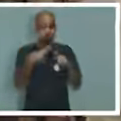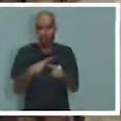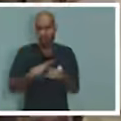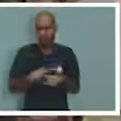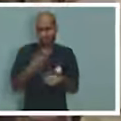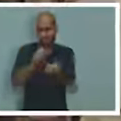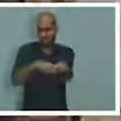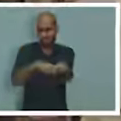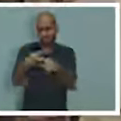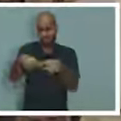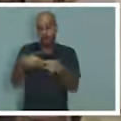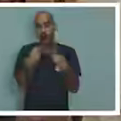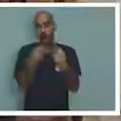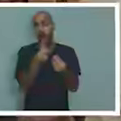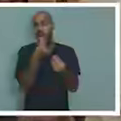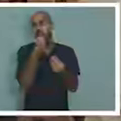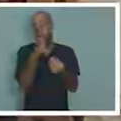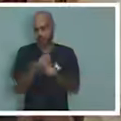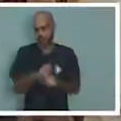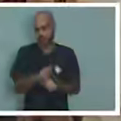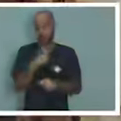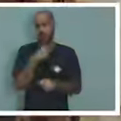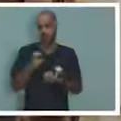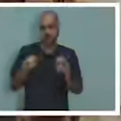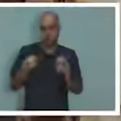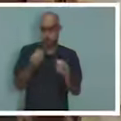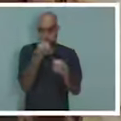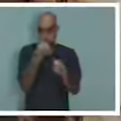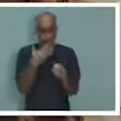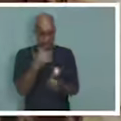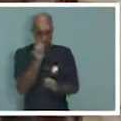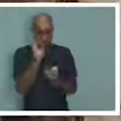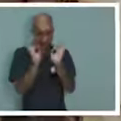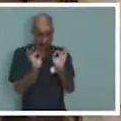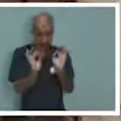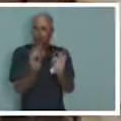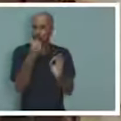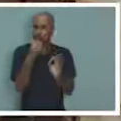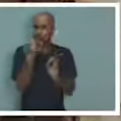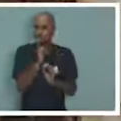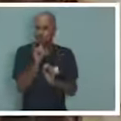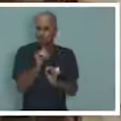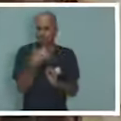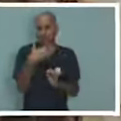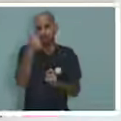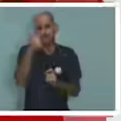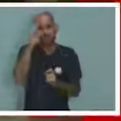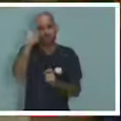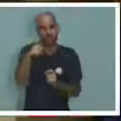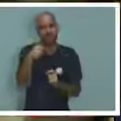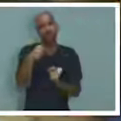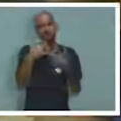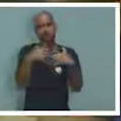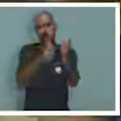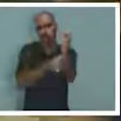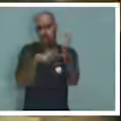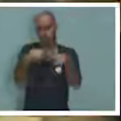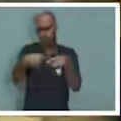alimento, debido a que entre más calidad genética tiene el animal, pues más respuesta de impacto tiene en el proceso productivo.